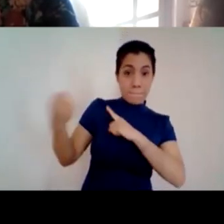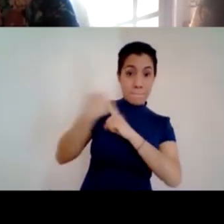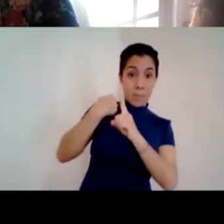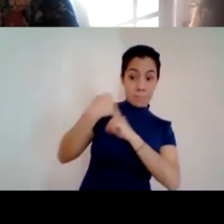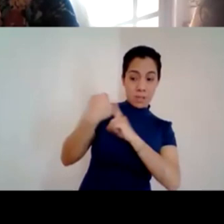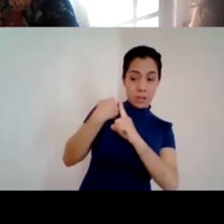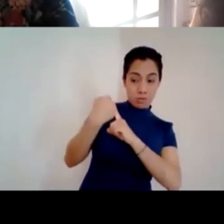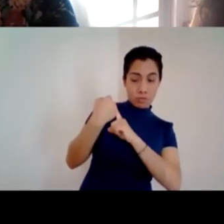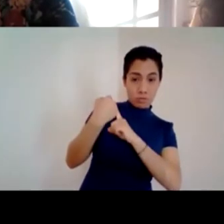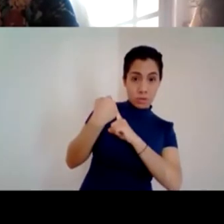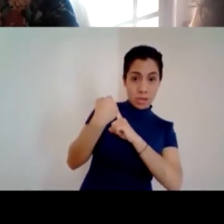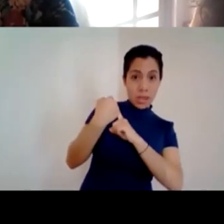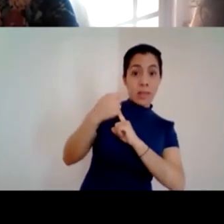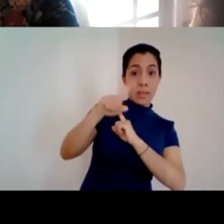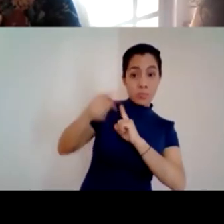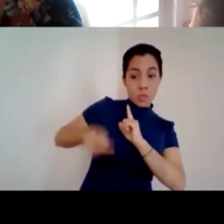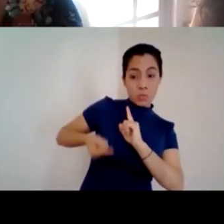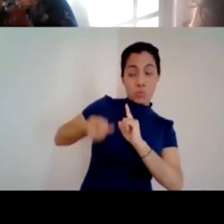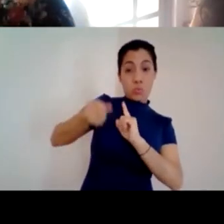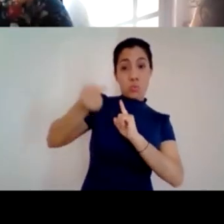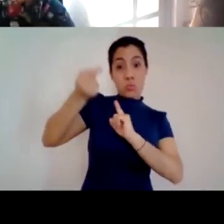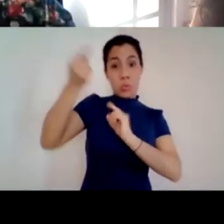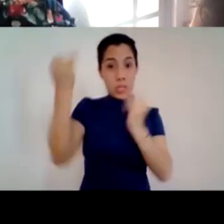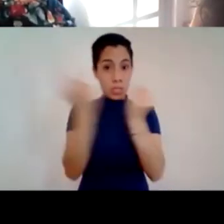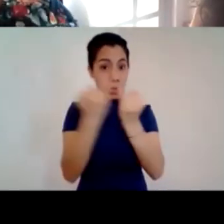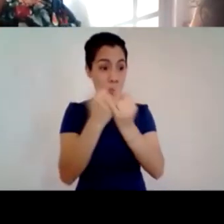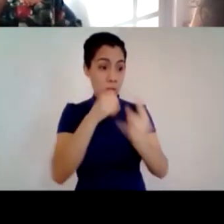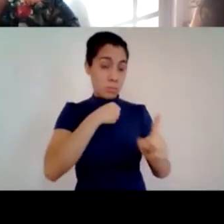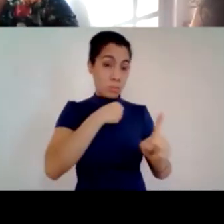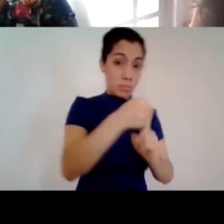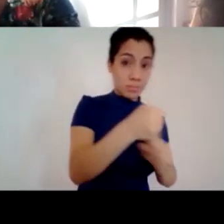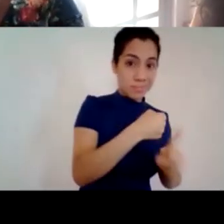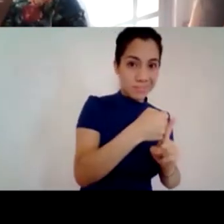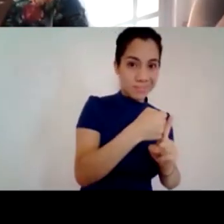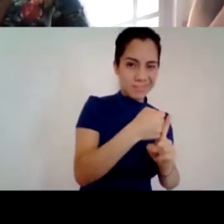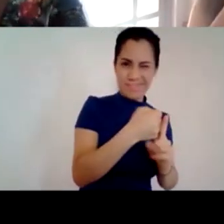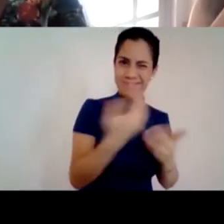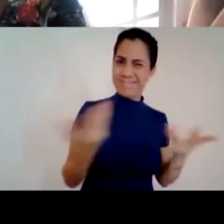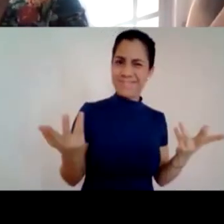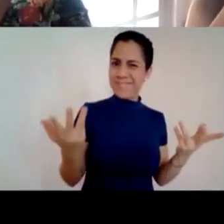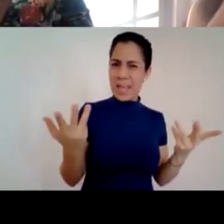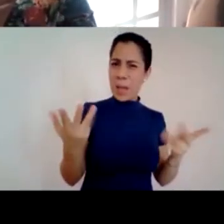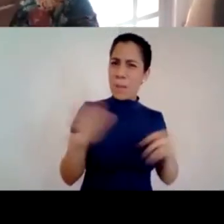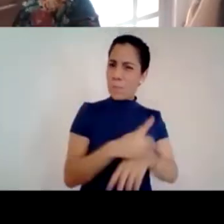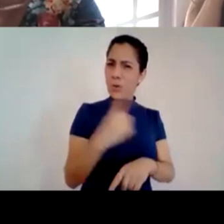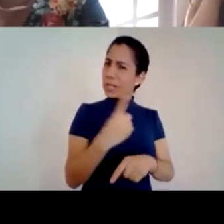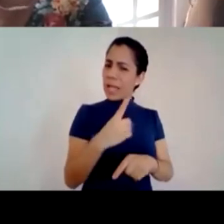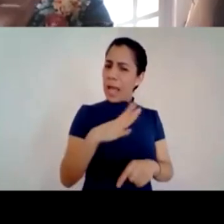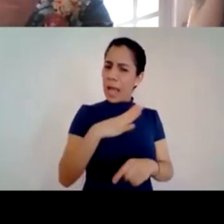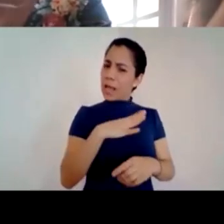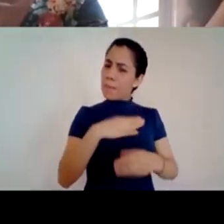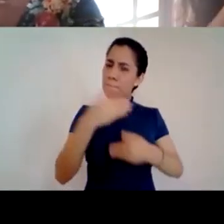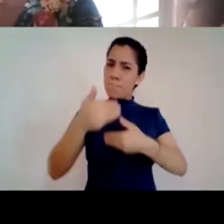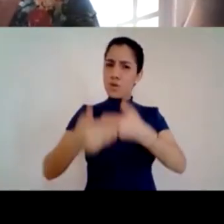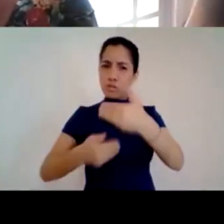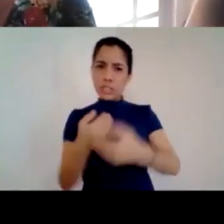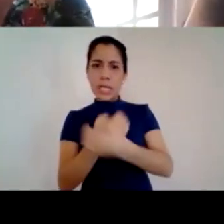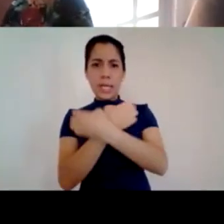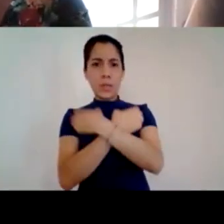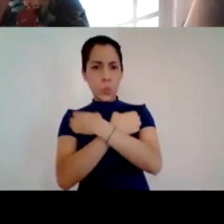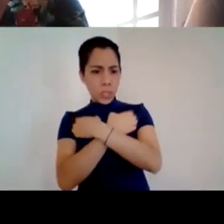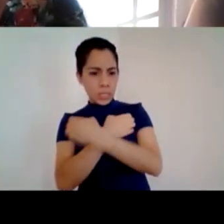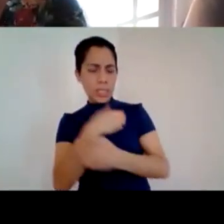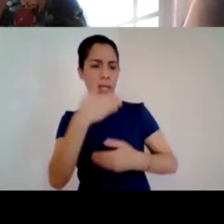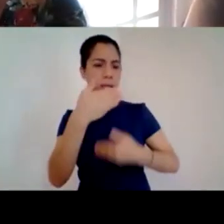entonces ¿para qué están los procesos educativos? ¿para qué está la intervención de los padres? ¿para qué está la participación de